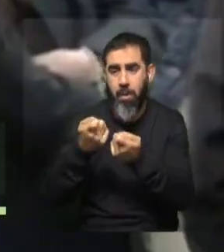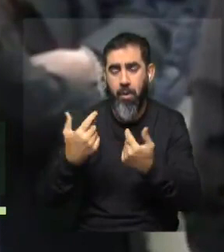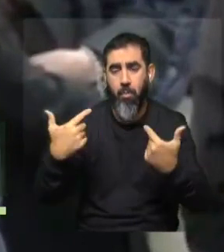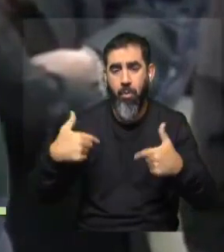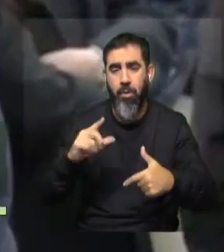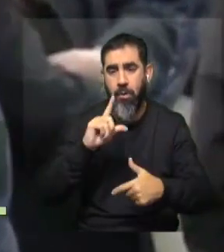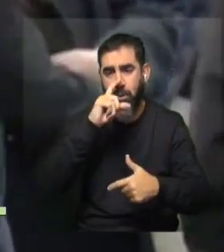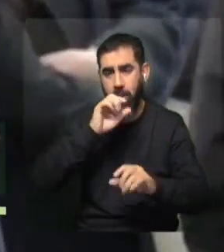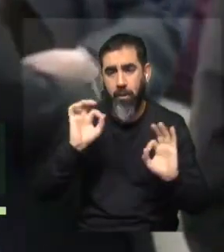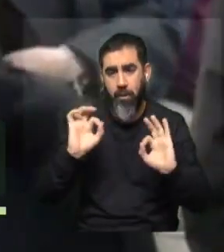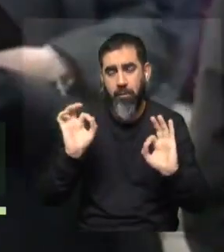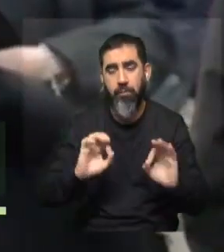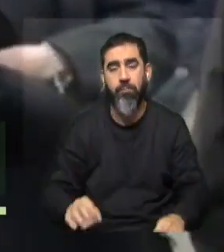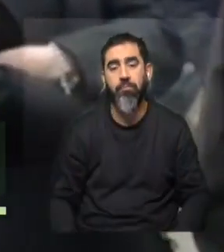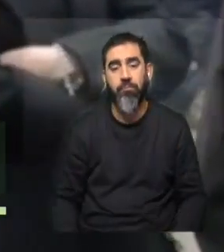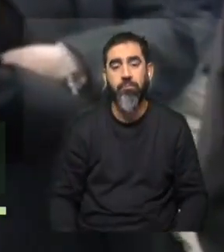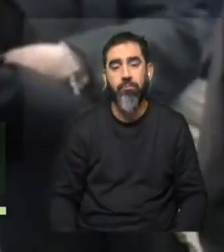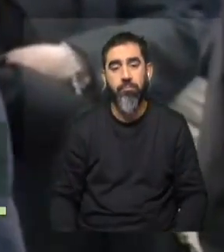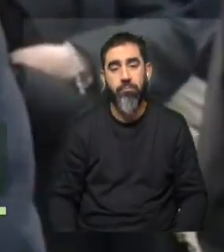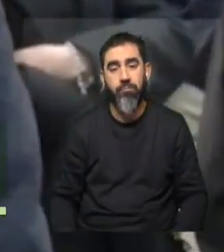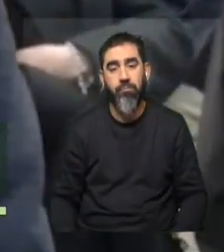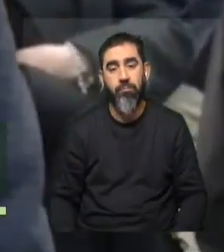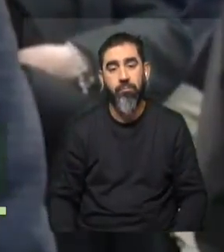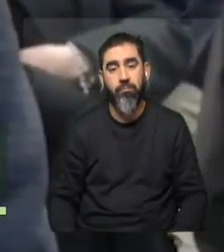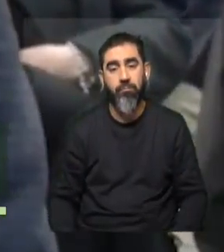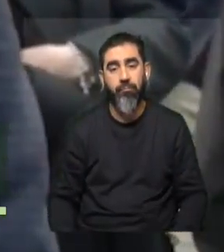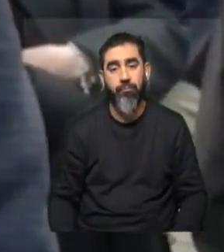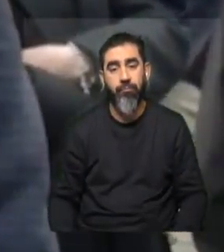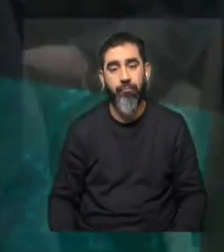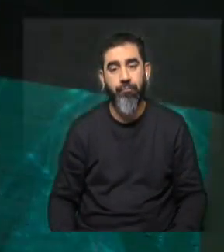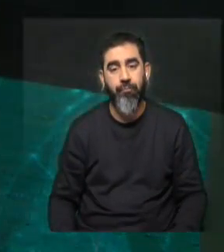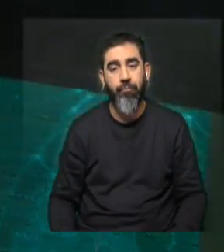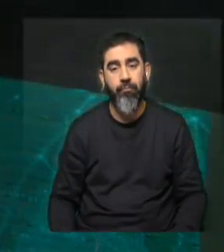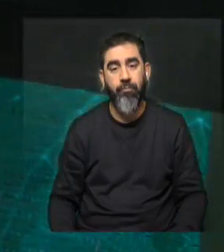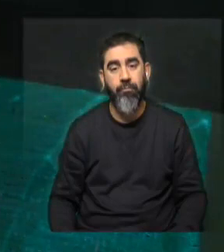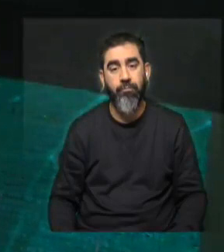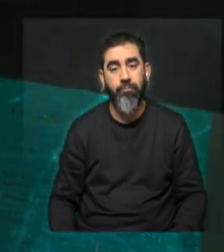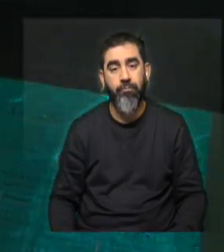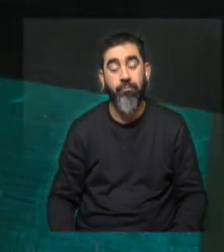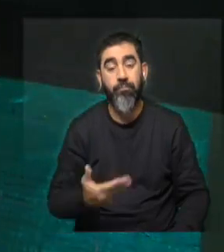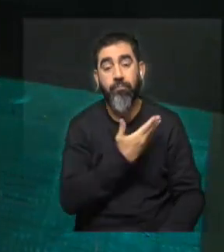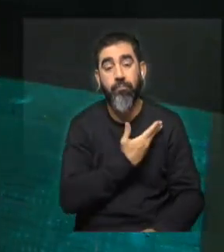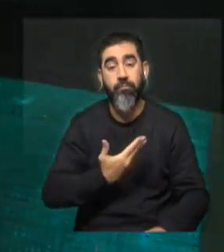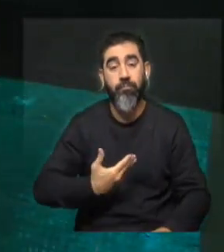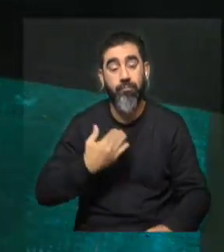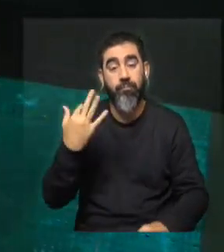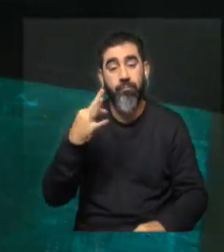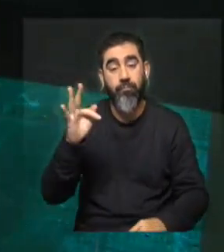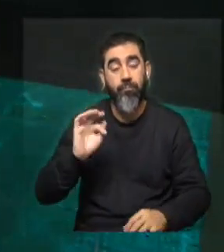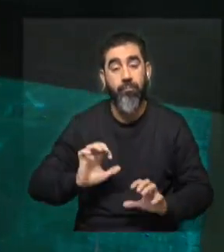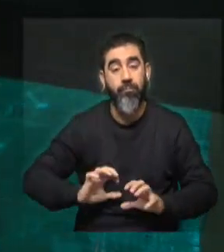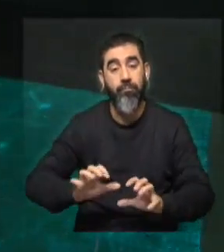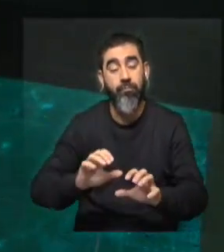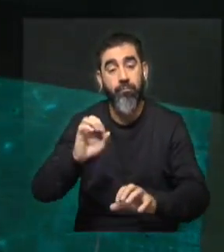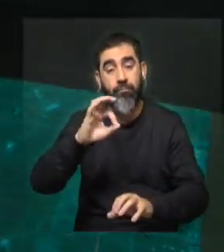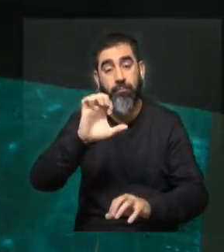no reembolsable la intendencia de Montevideo por el tema de la crisis hídrica el presidente de la Federación de funcionarios